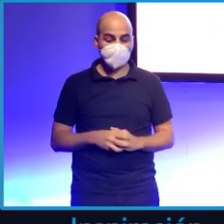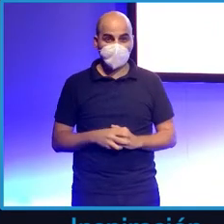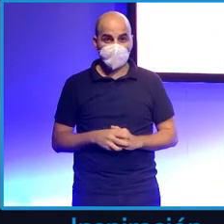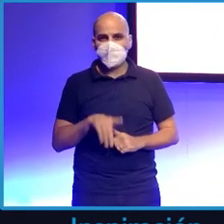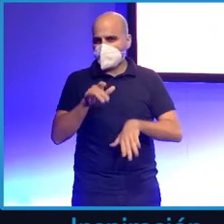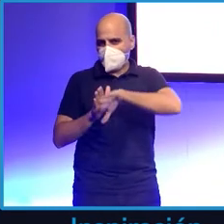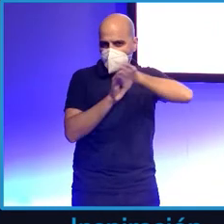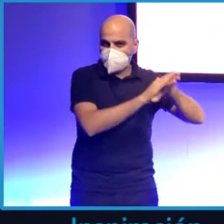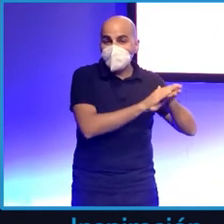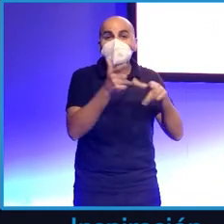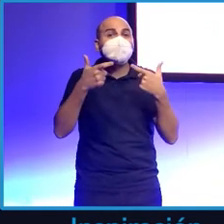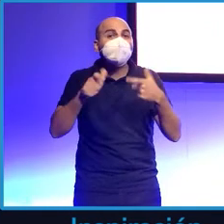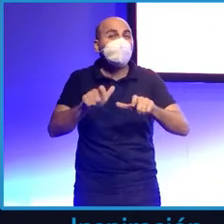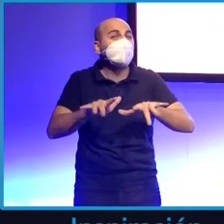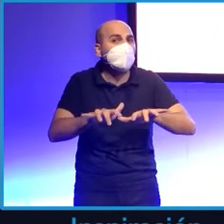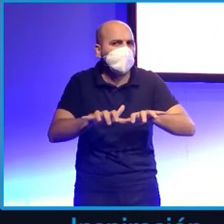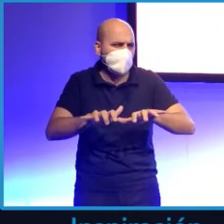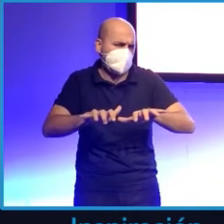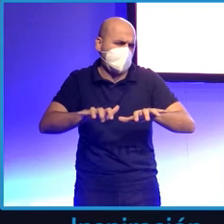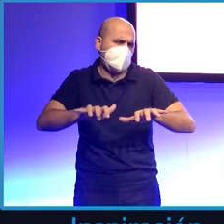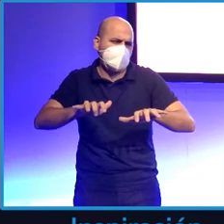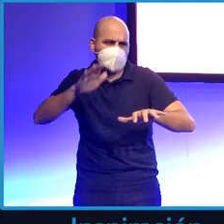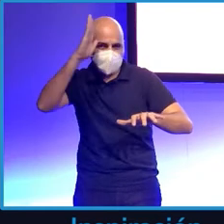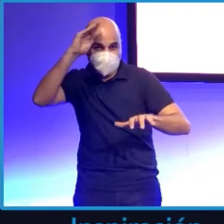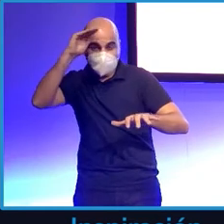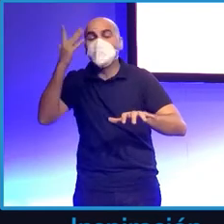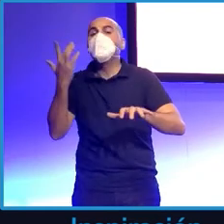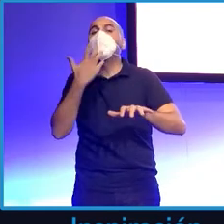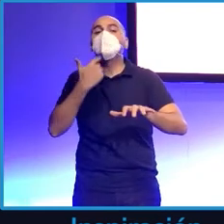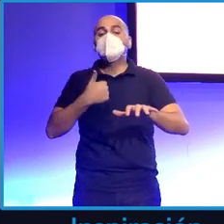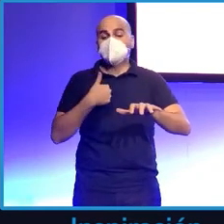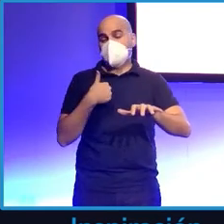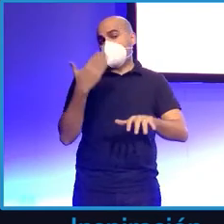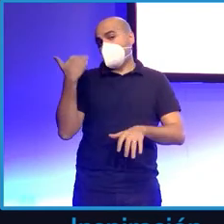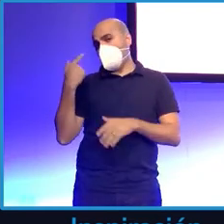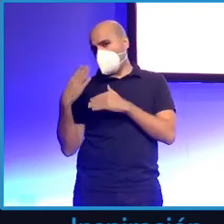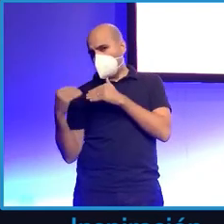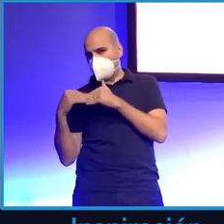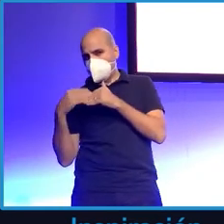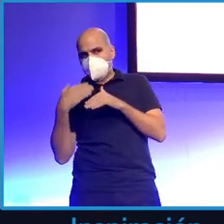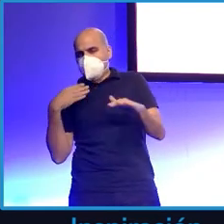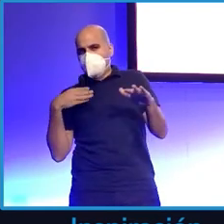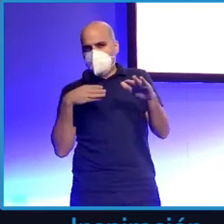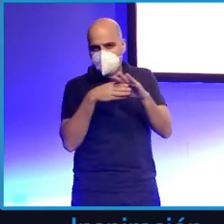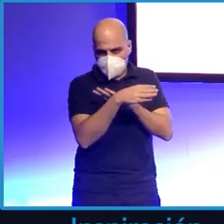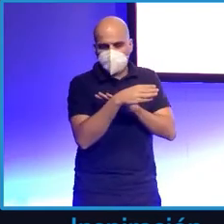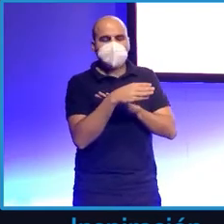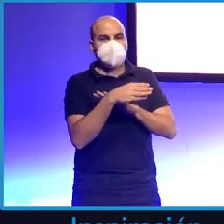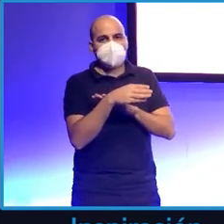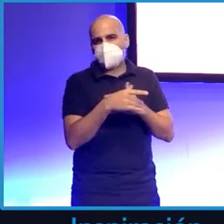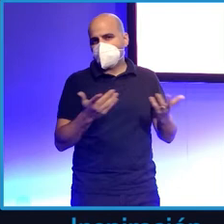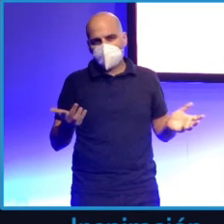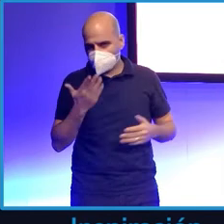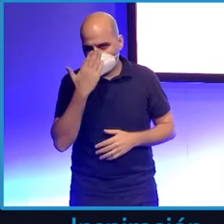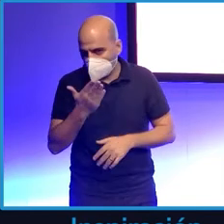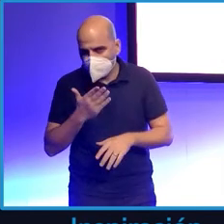sector ordenadores es muy bestia en este sector me metí con un cliente va a ver os voy a decir claro aquí se lleva la corona pc